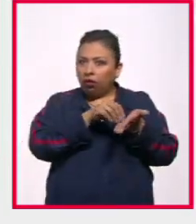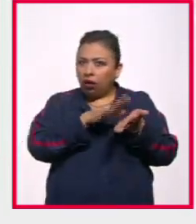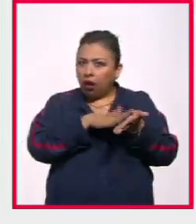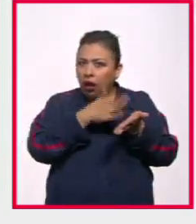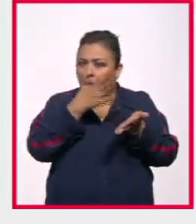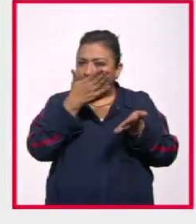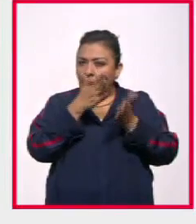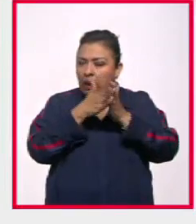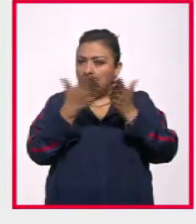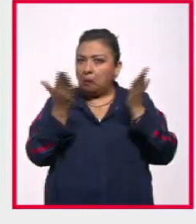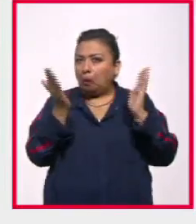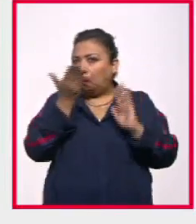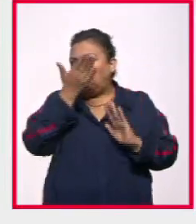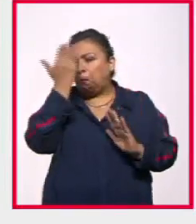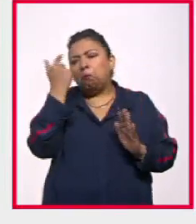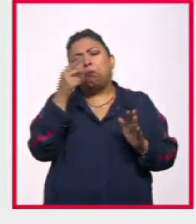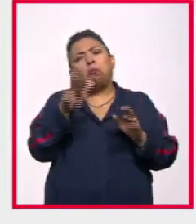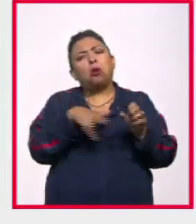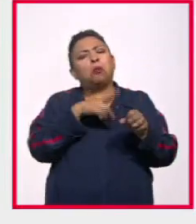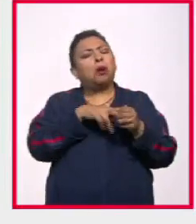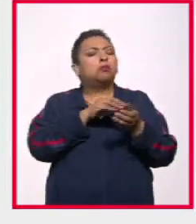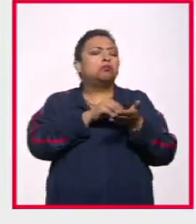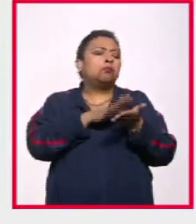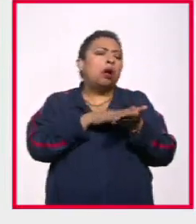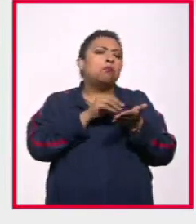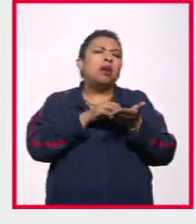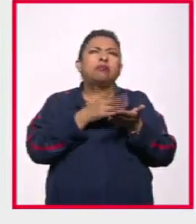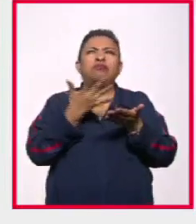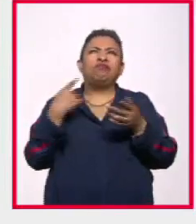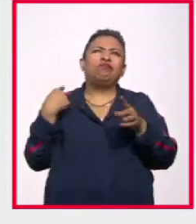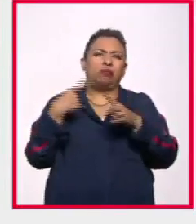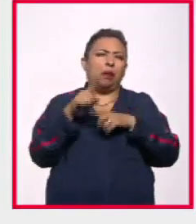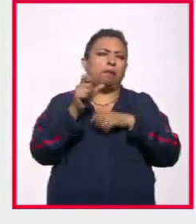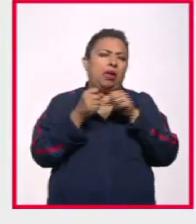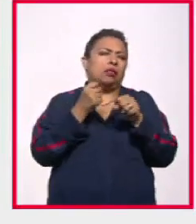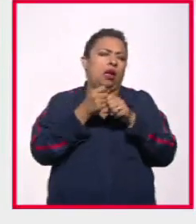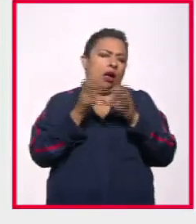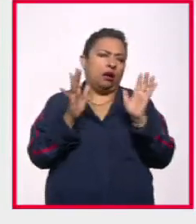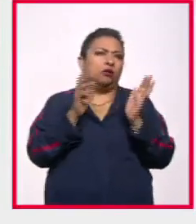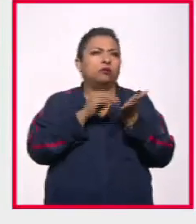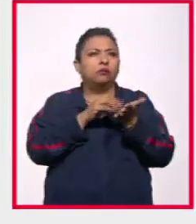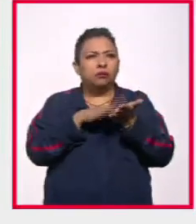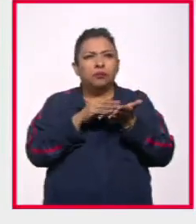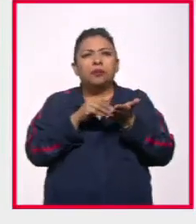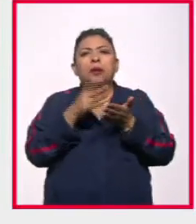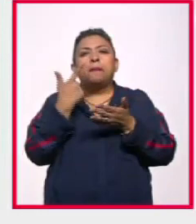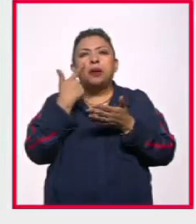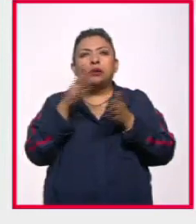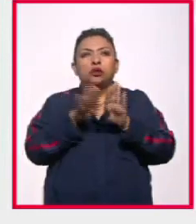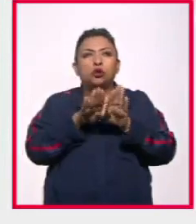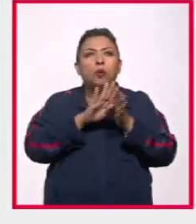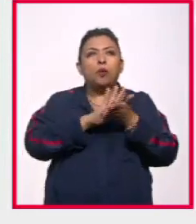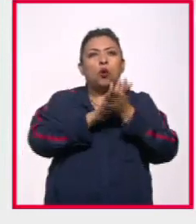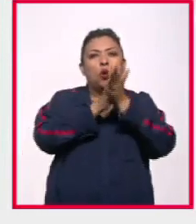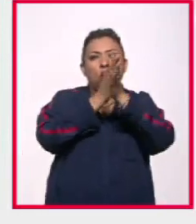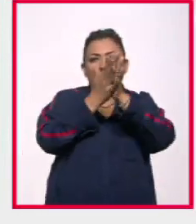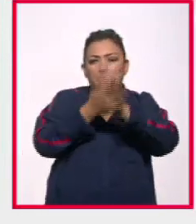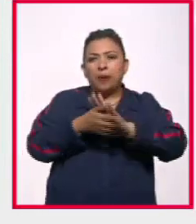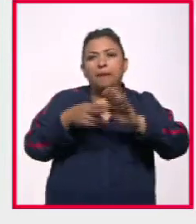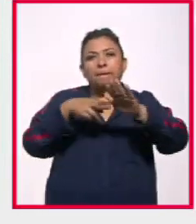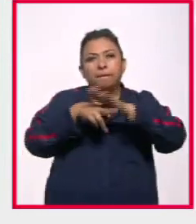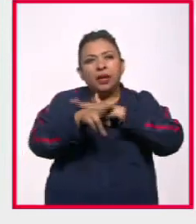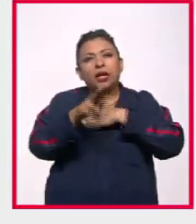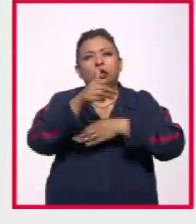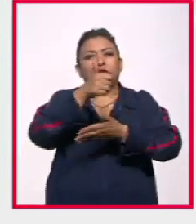Fueron aproximadamente 20 años. Entonces, bueno, también te da cuenta de esta evolución del metro mismo, de la ciudad, de